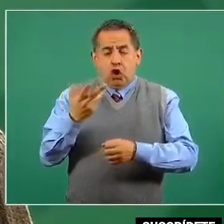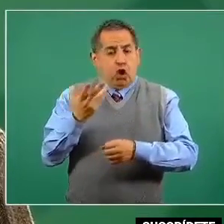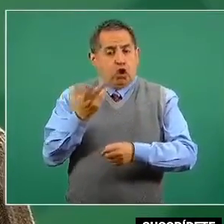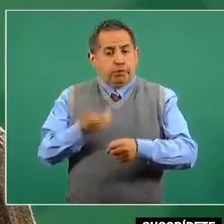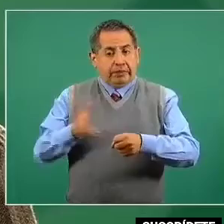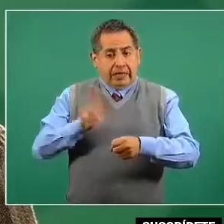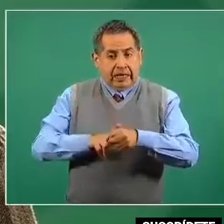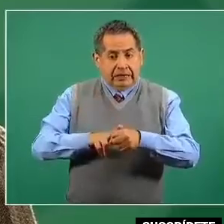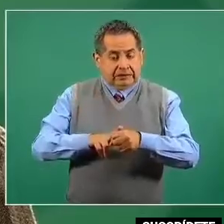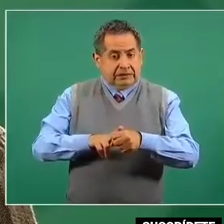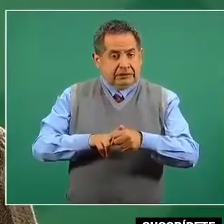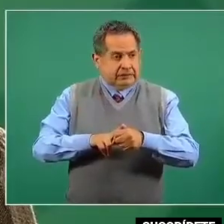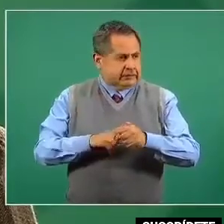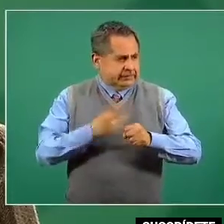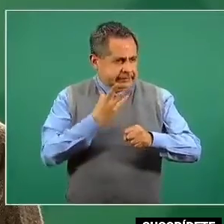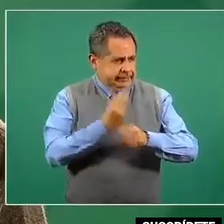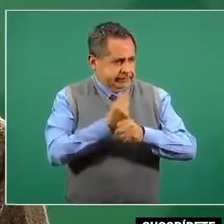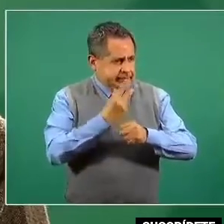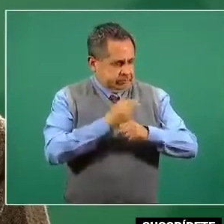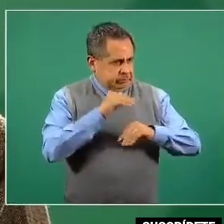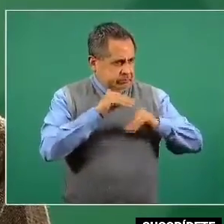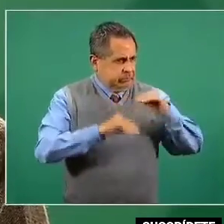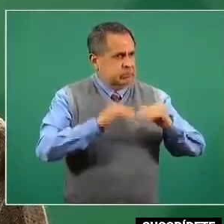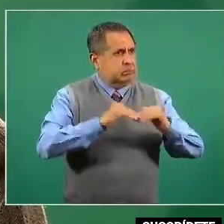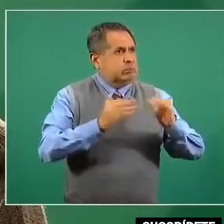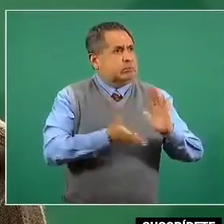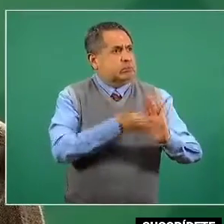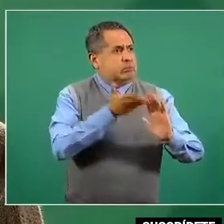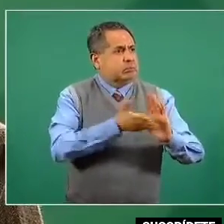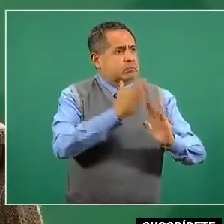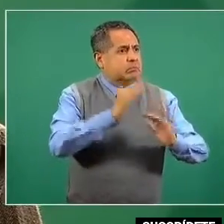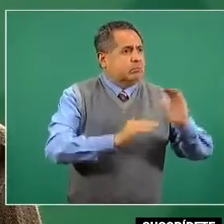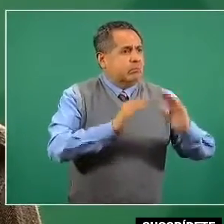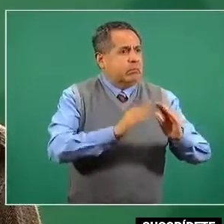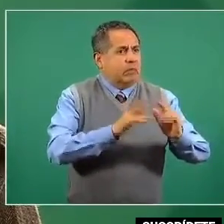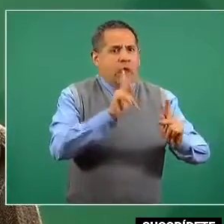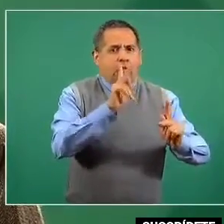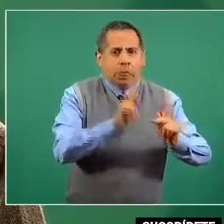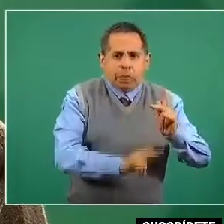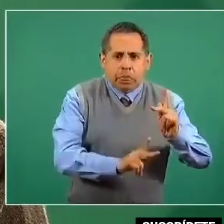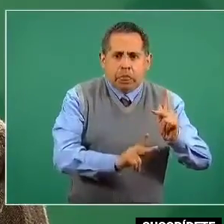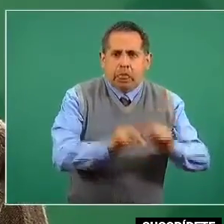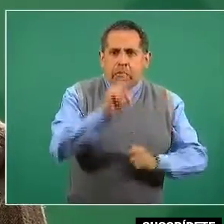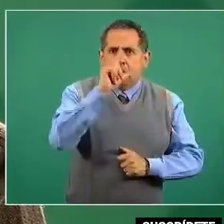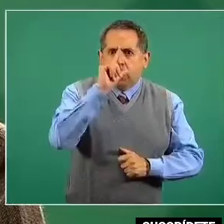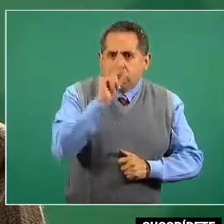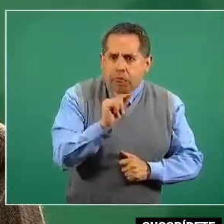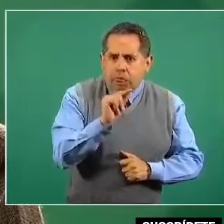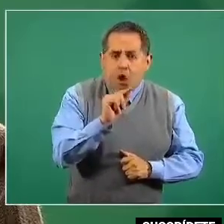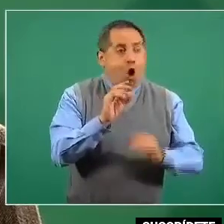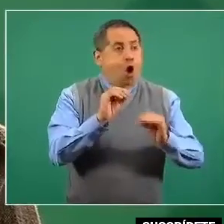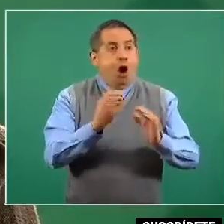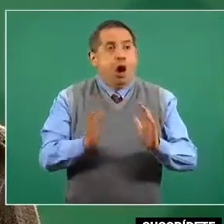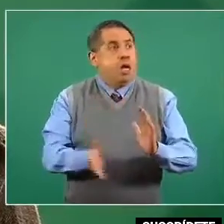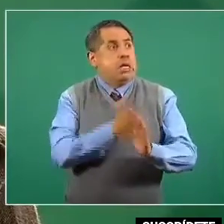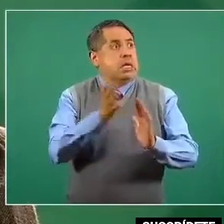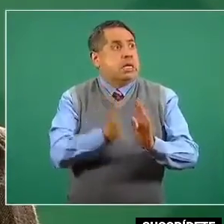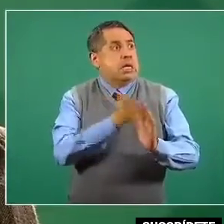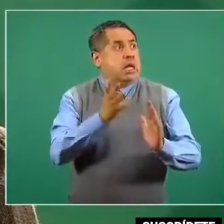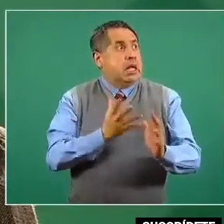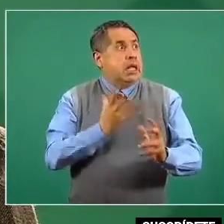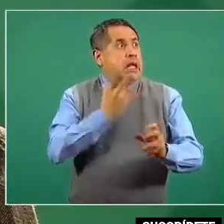en distintos grados de construcción no terminada o de remodelación